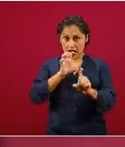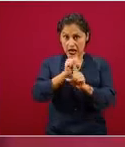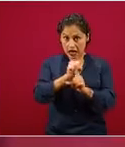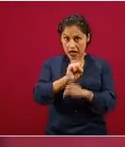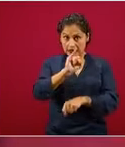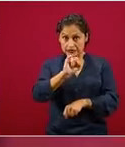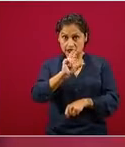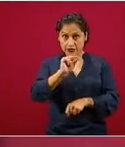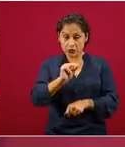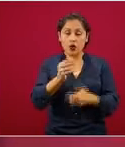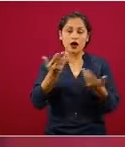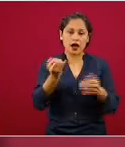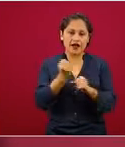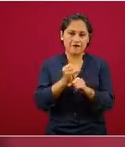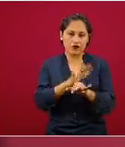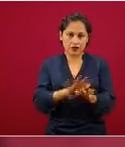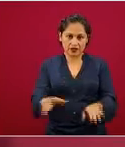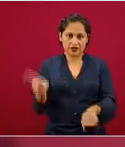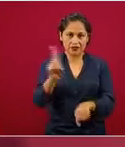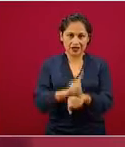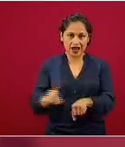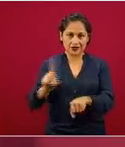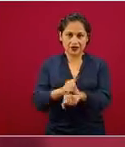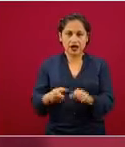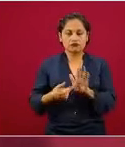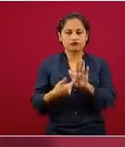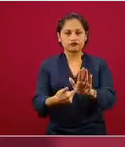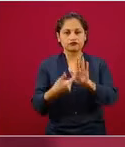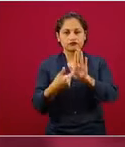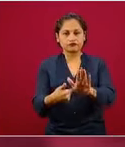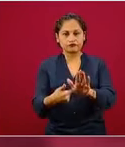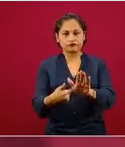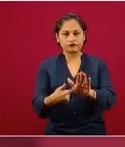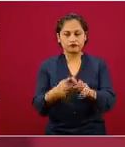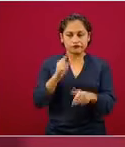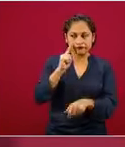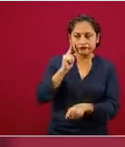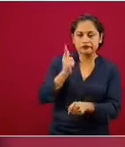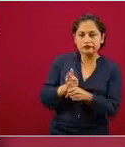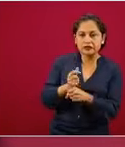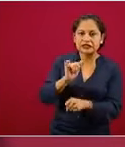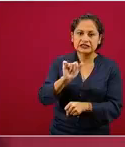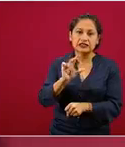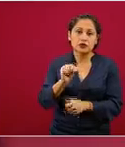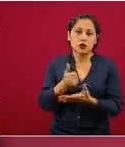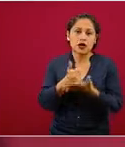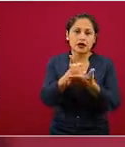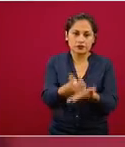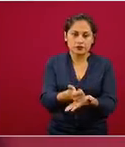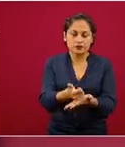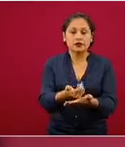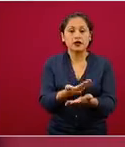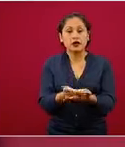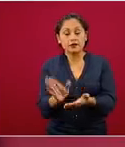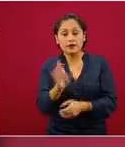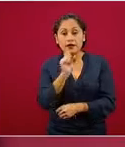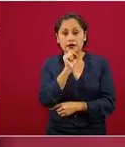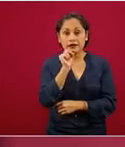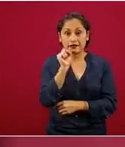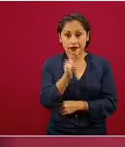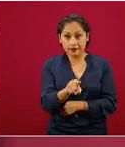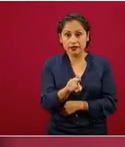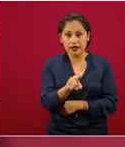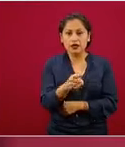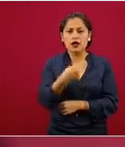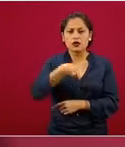que presentamos aquí todos los días y también incluyen lo que hemos platicado en varias